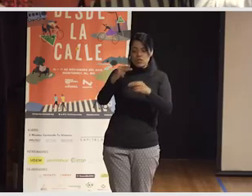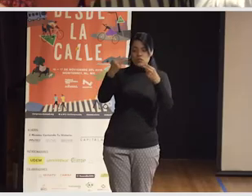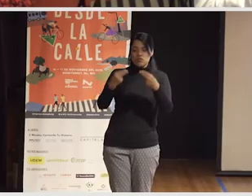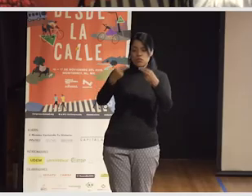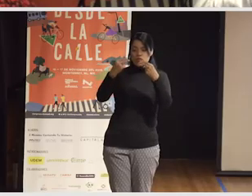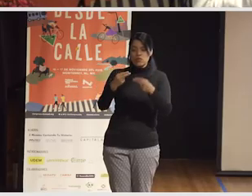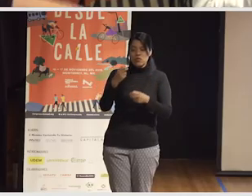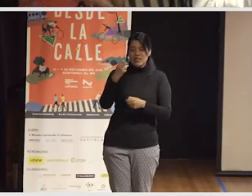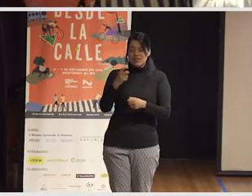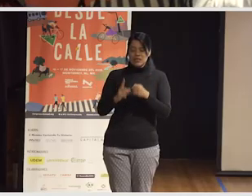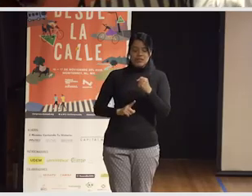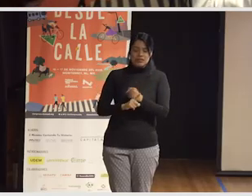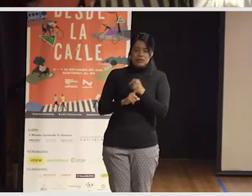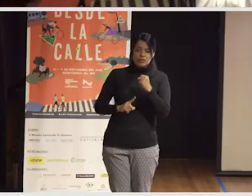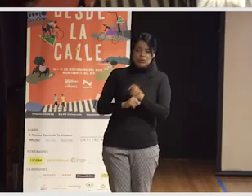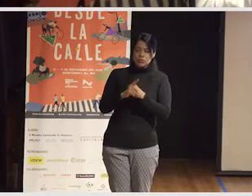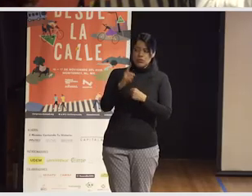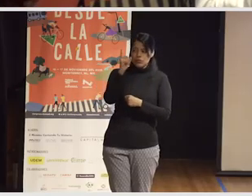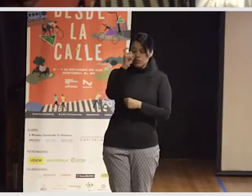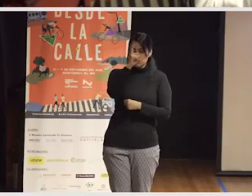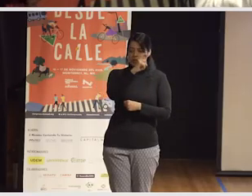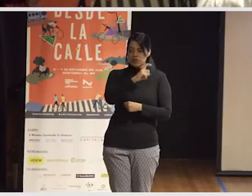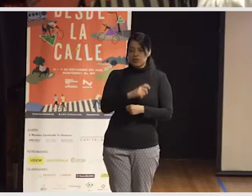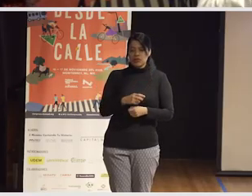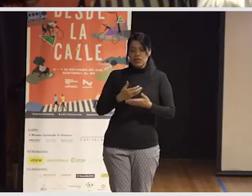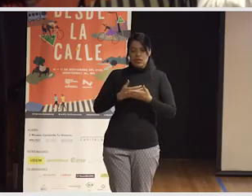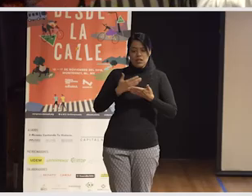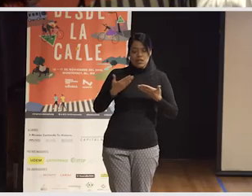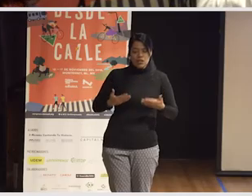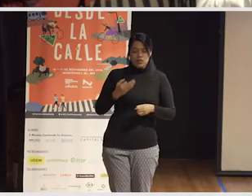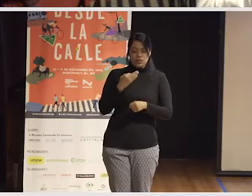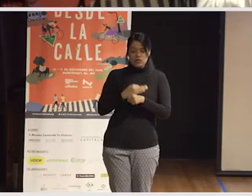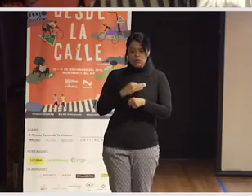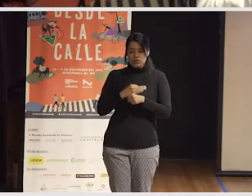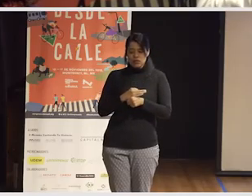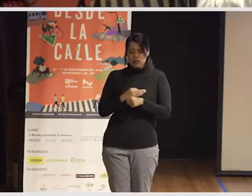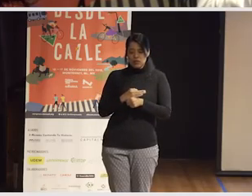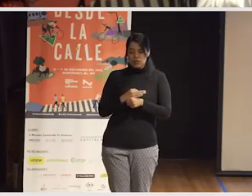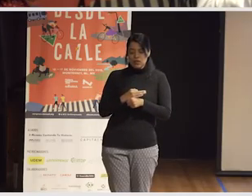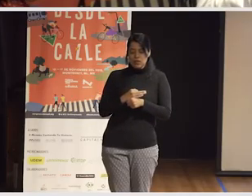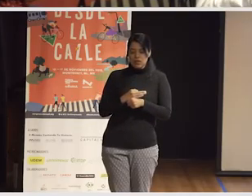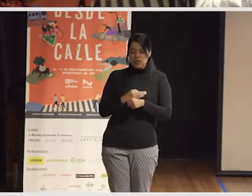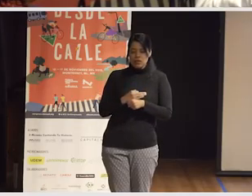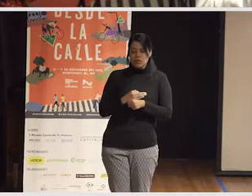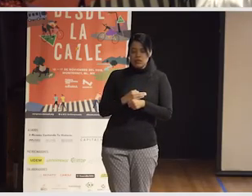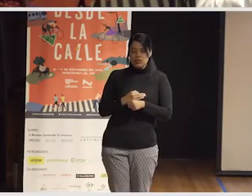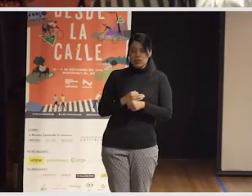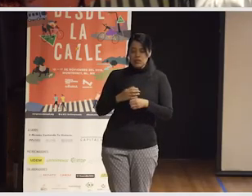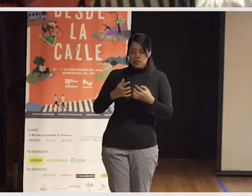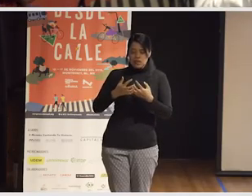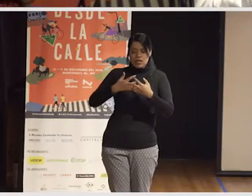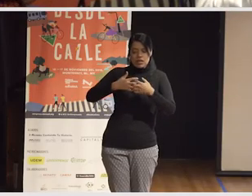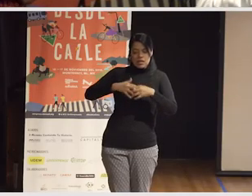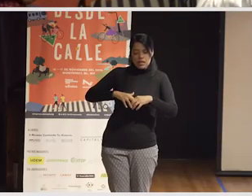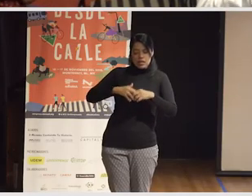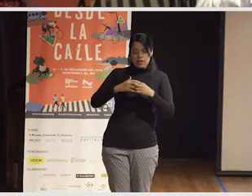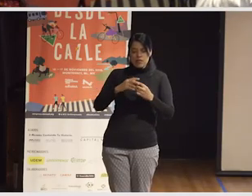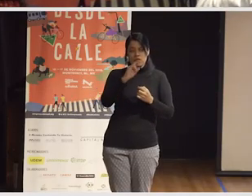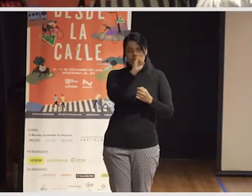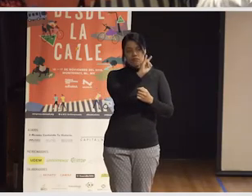campal de hecho ahorita uno de los temas que están en el social y en prensa tiene que ver con las